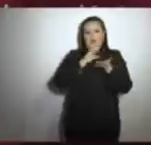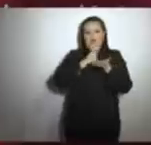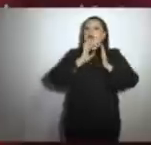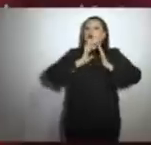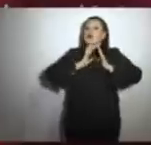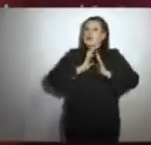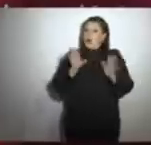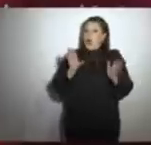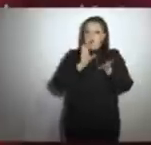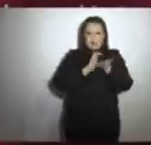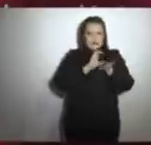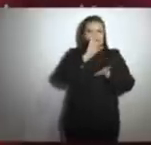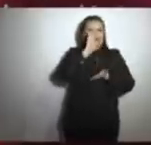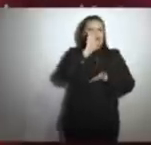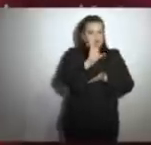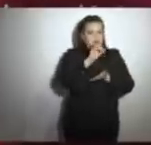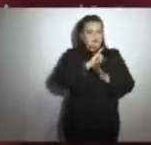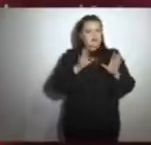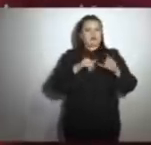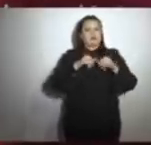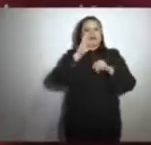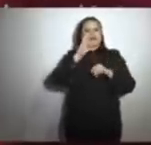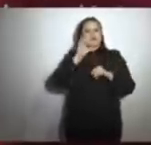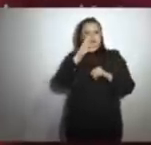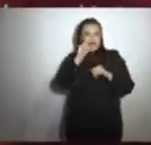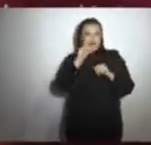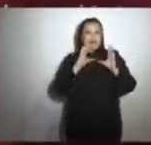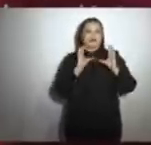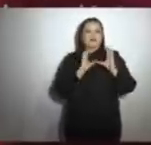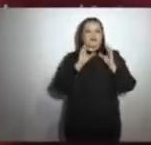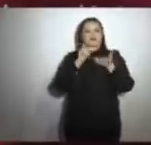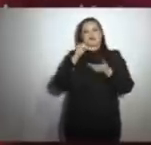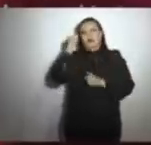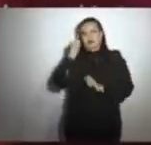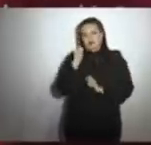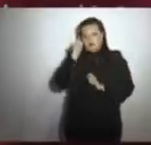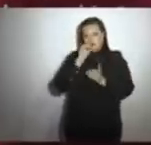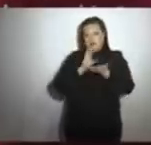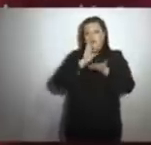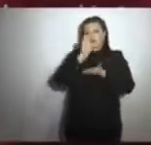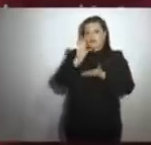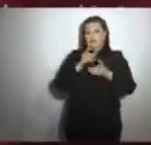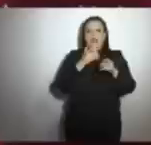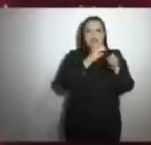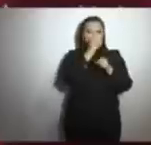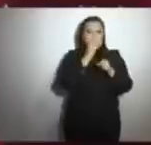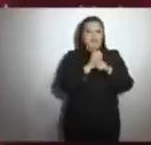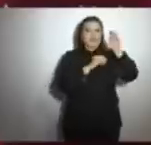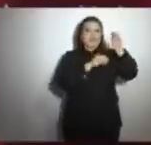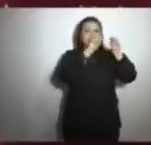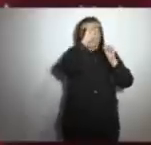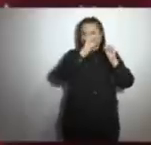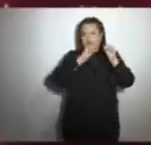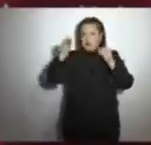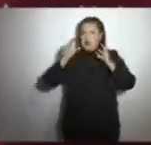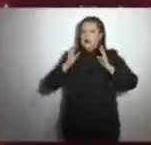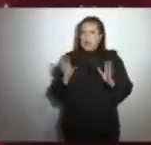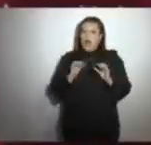las hemos sumado a este padrón, que ya están recibiendo su pensión de otras entidades del país y vamos.